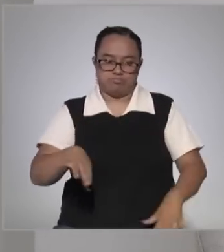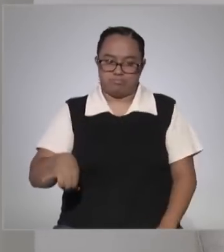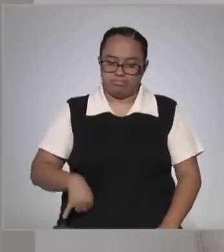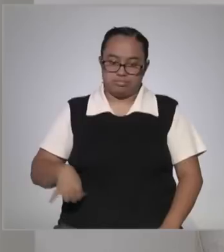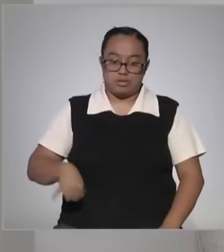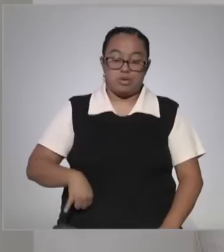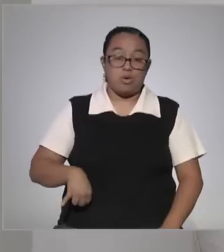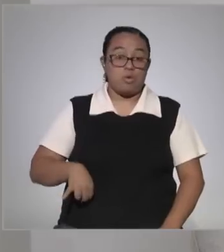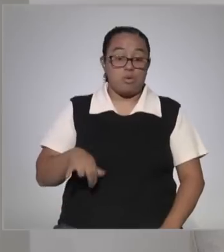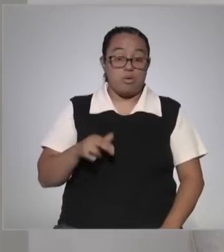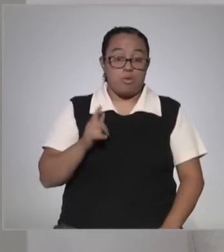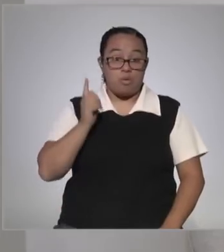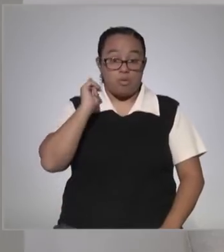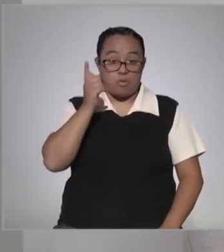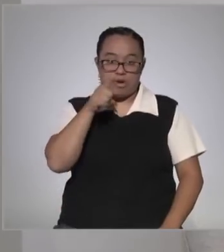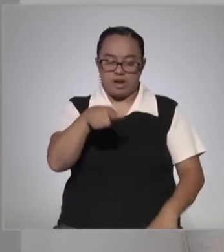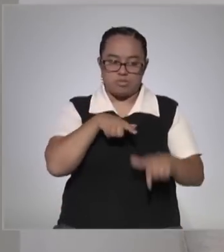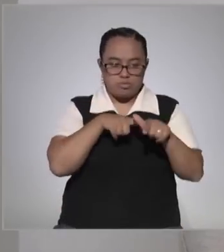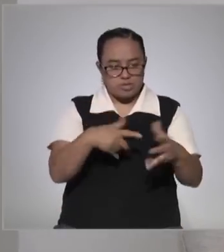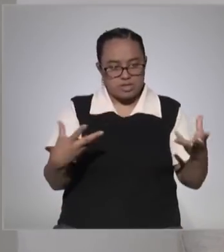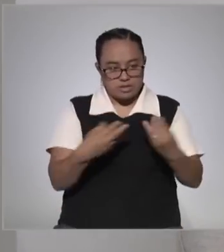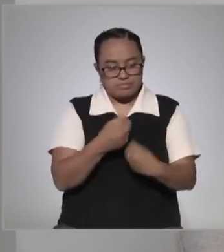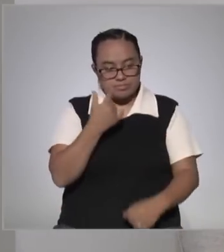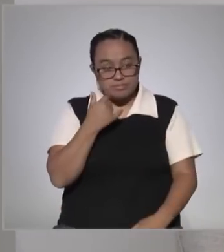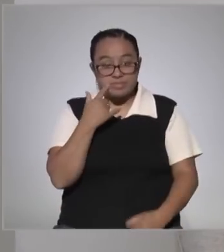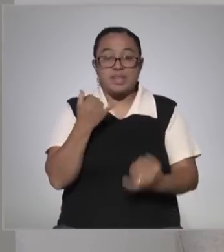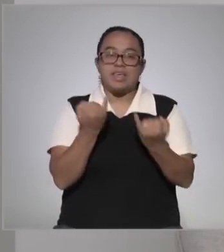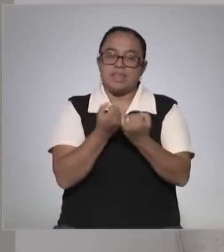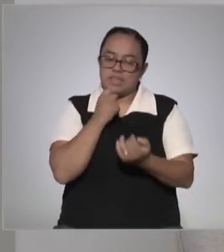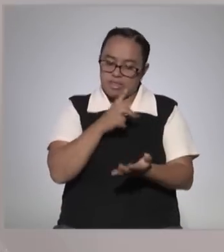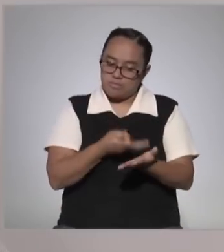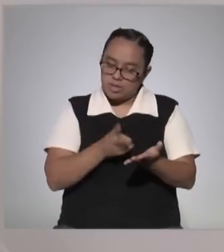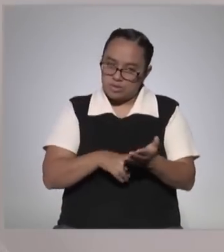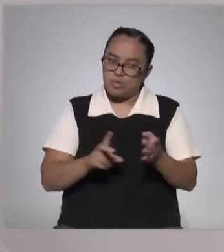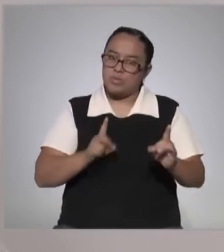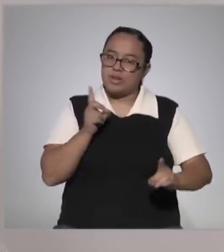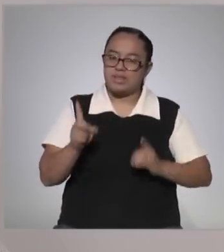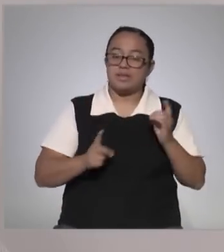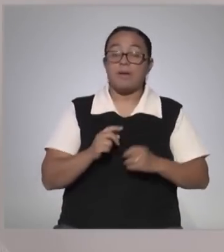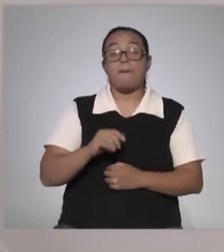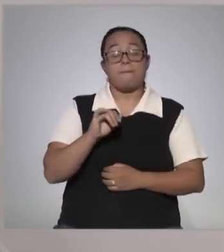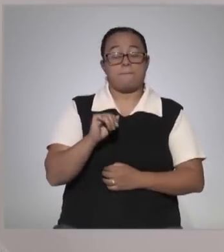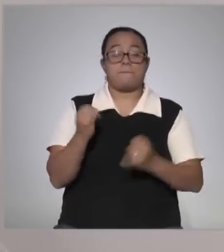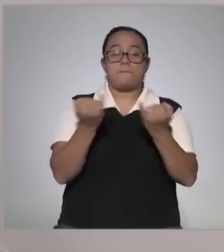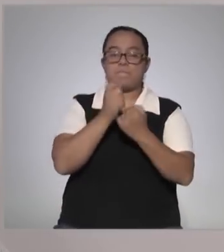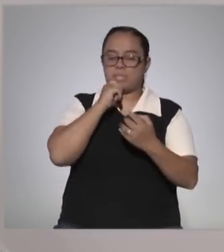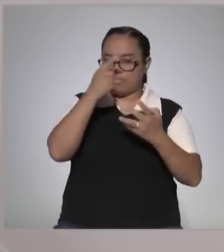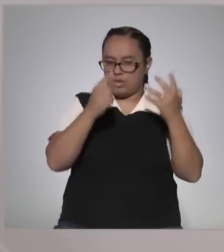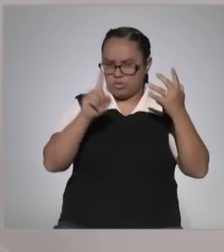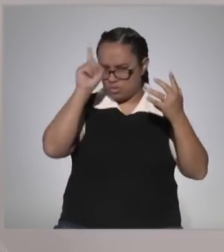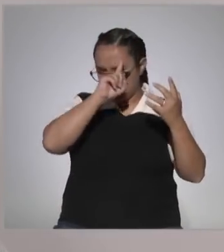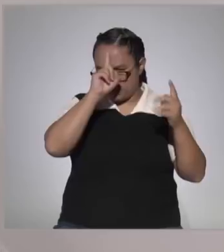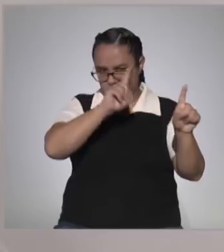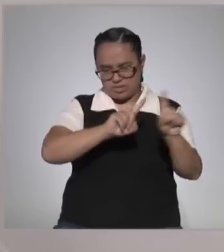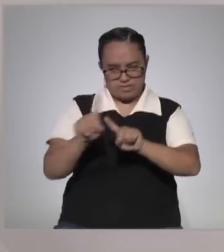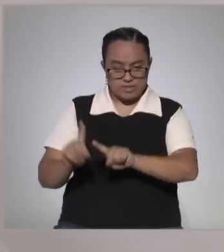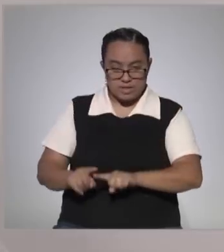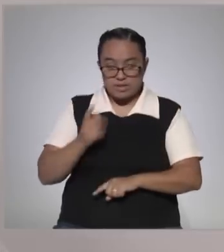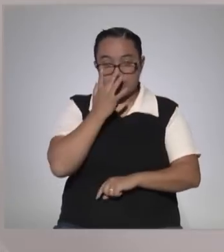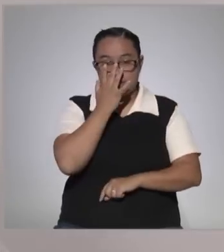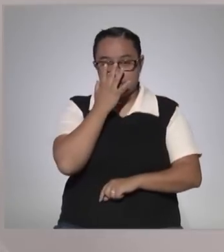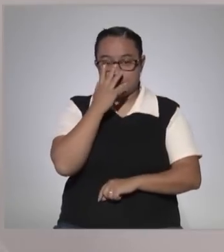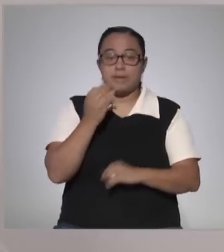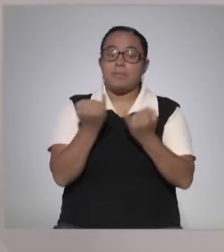que nos acompañen y que lo disfruten. Así es, que lo disfruten y brindan muchas herramientas y mucho conocimiento. Y